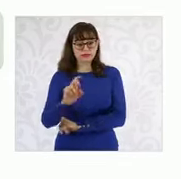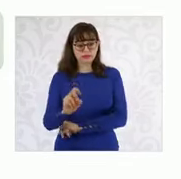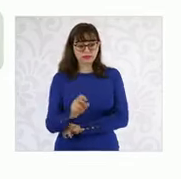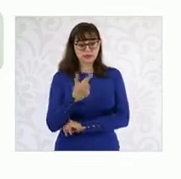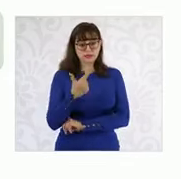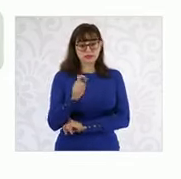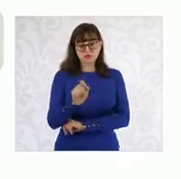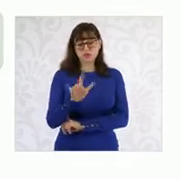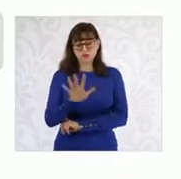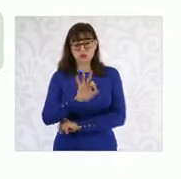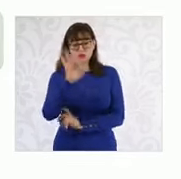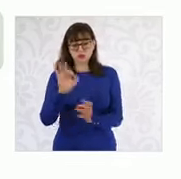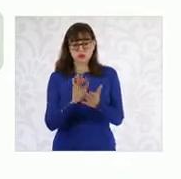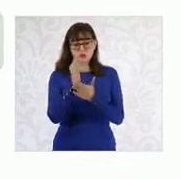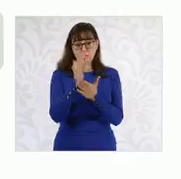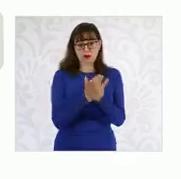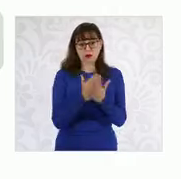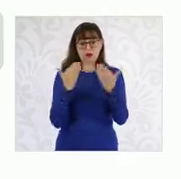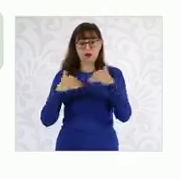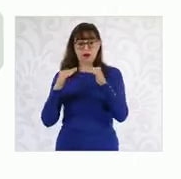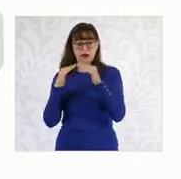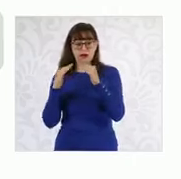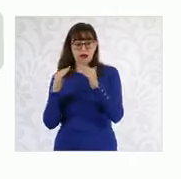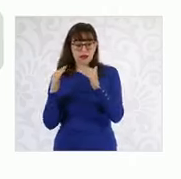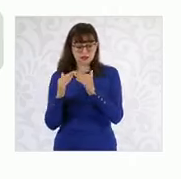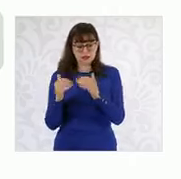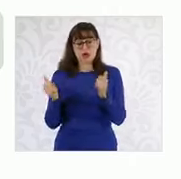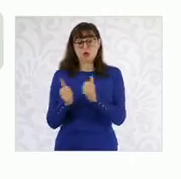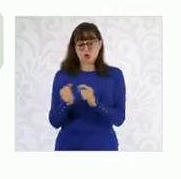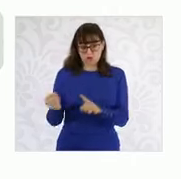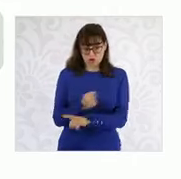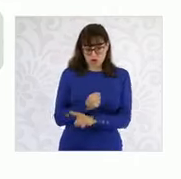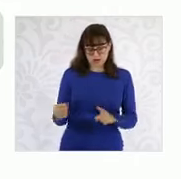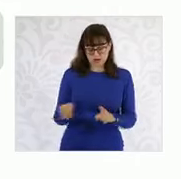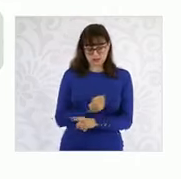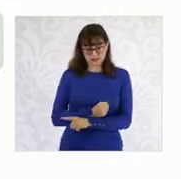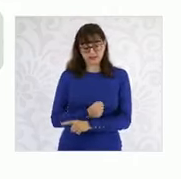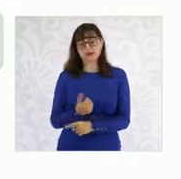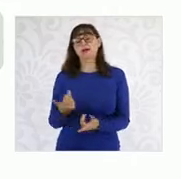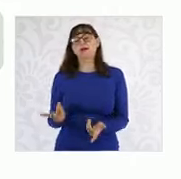37.5%, el robo casa habitación con violencia ha disminuido